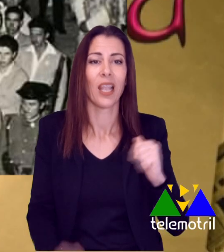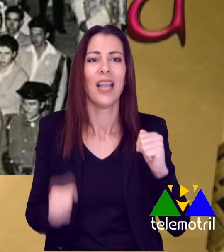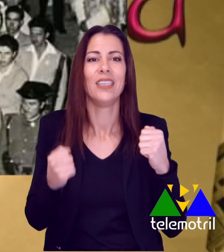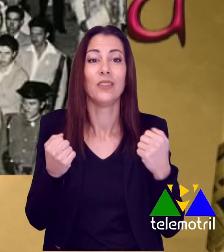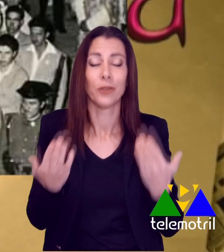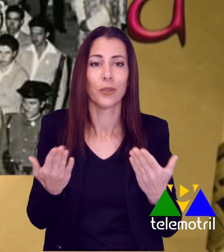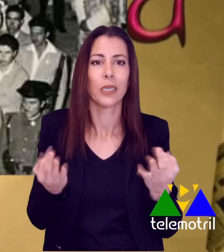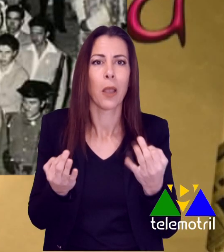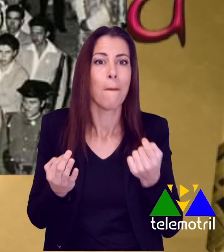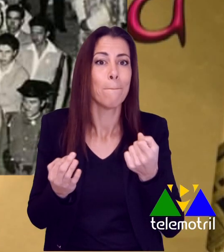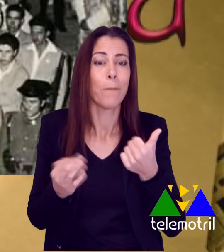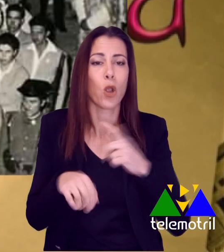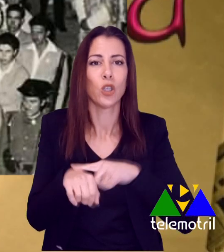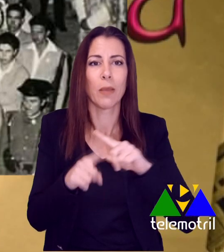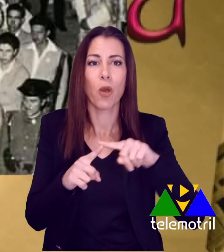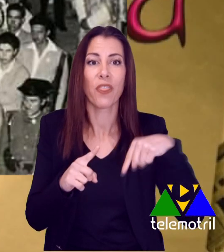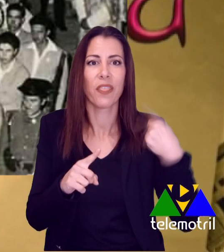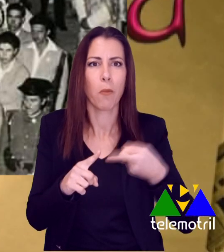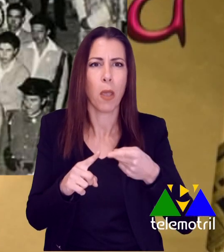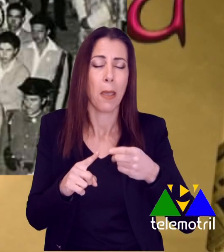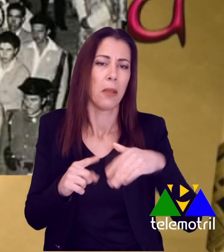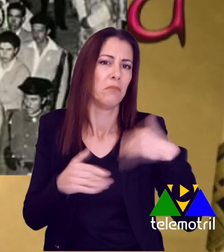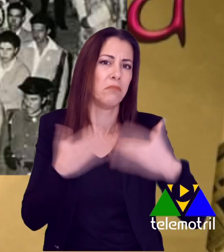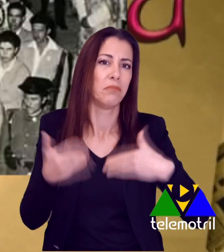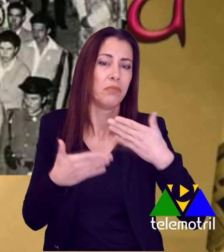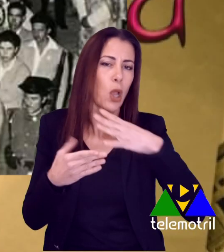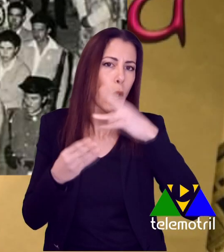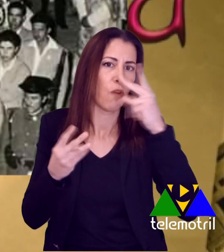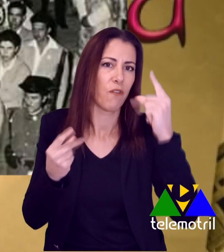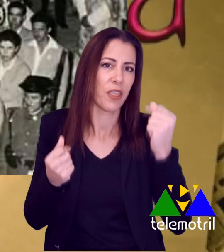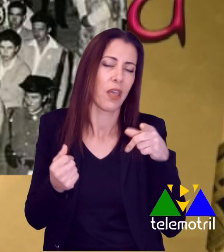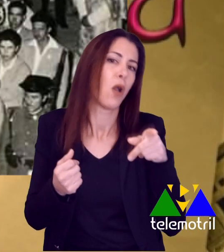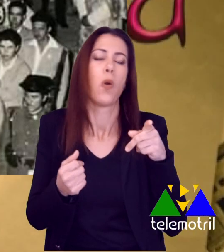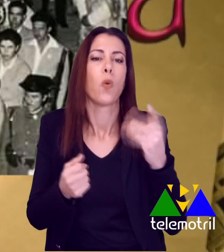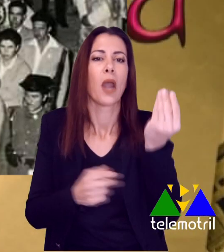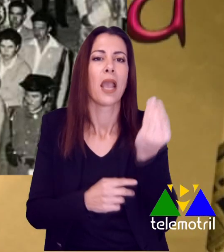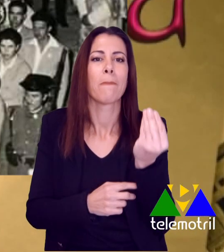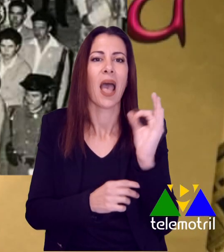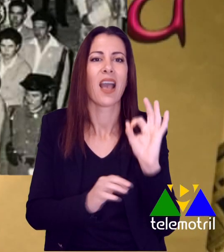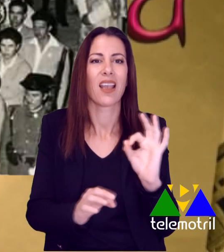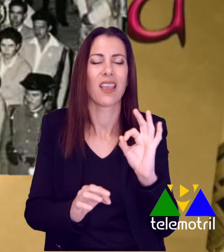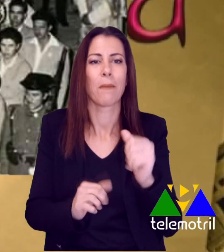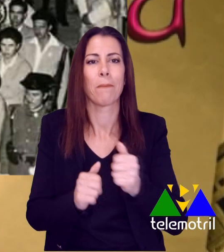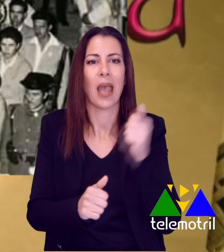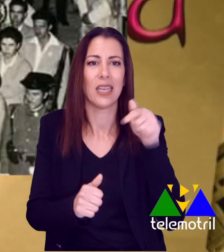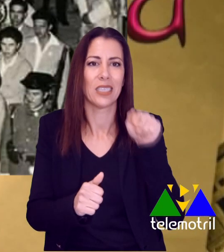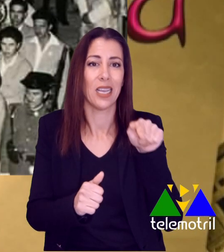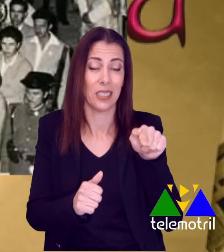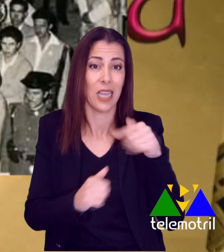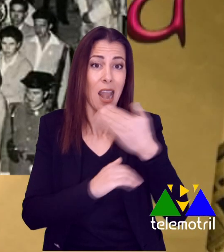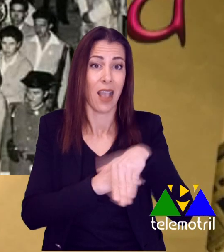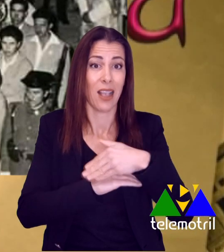El caso es que poco tiempo después, aquello parece que se olvida, que hay una imagen más que tienen en la parroquia de Santiago, en la calle